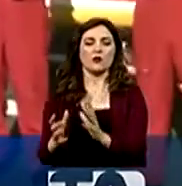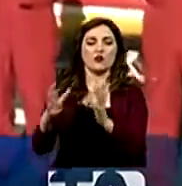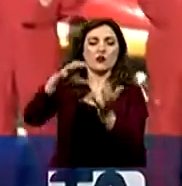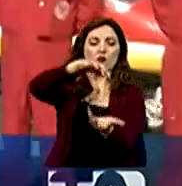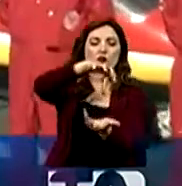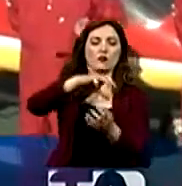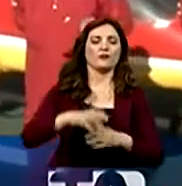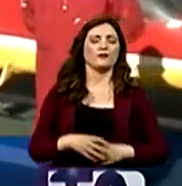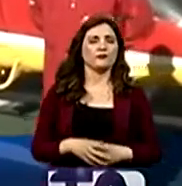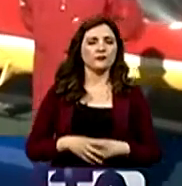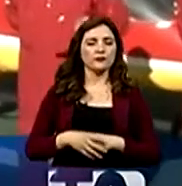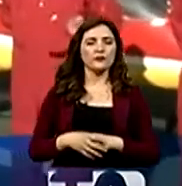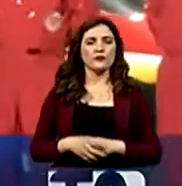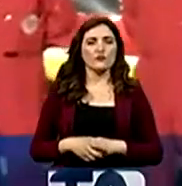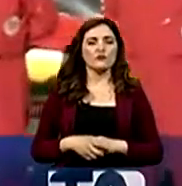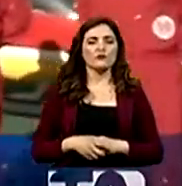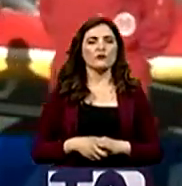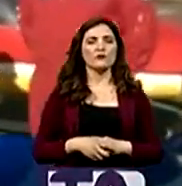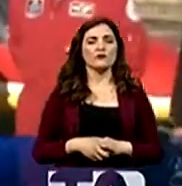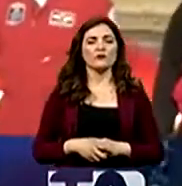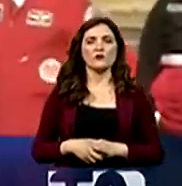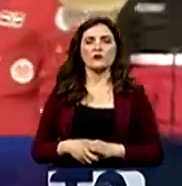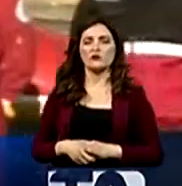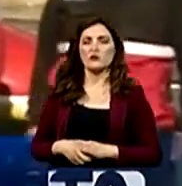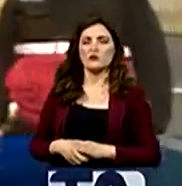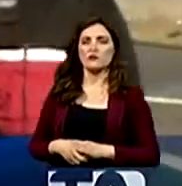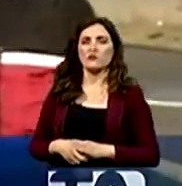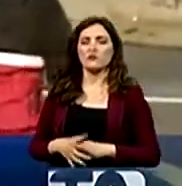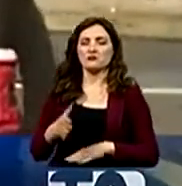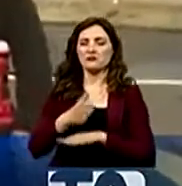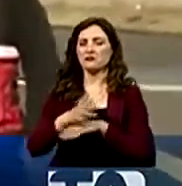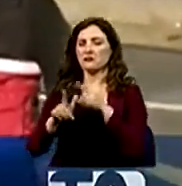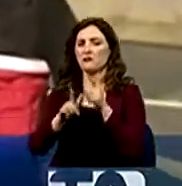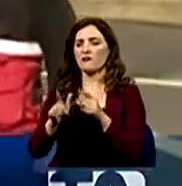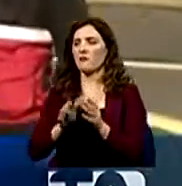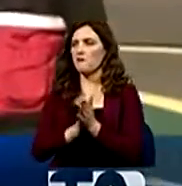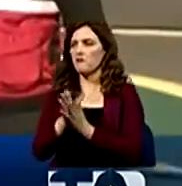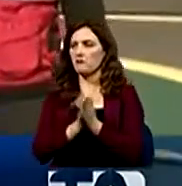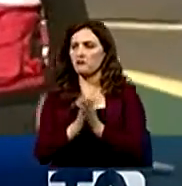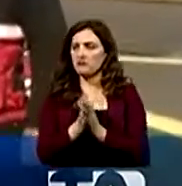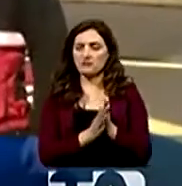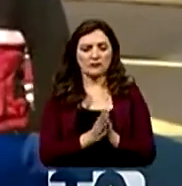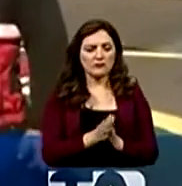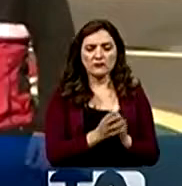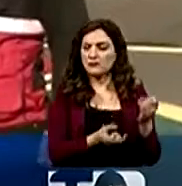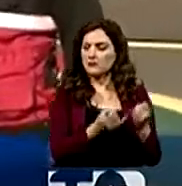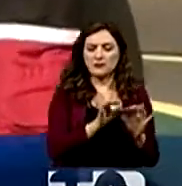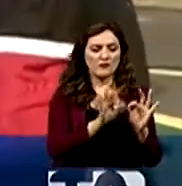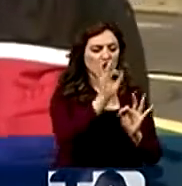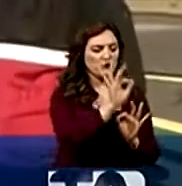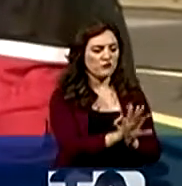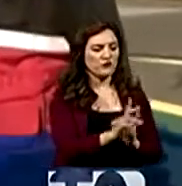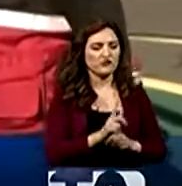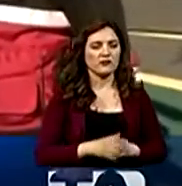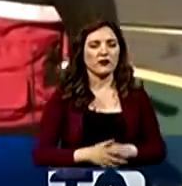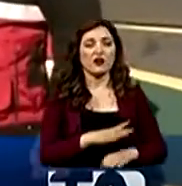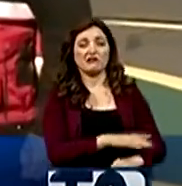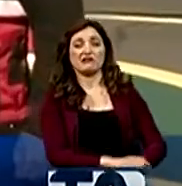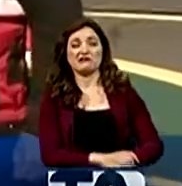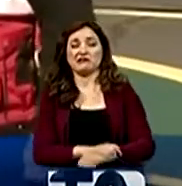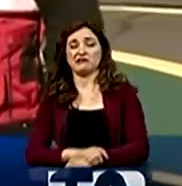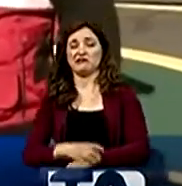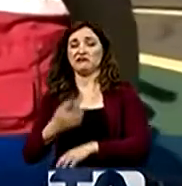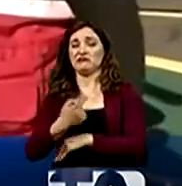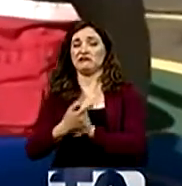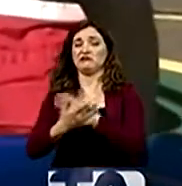Hay que recordarle a la ciudadanía que ya hay sancionados, han sido sancionados económicamente y también con días de prisión. Sobre todo